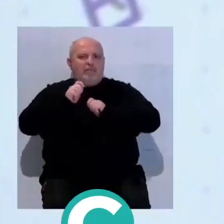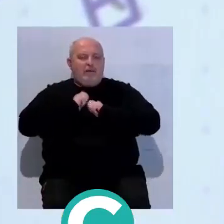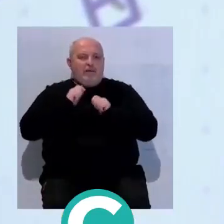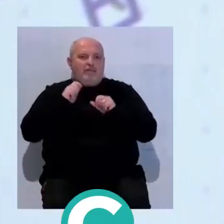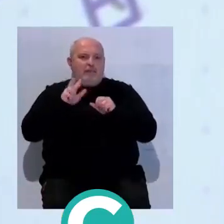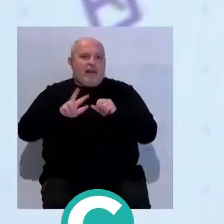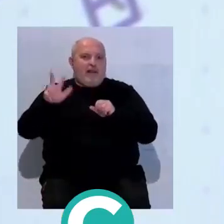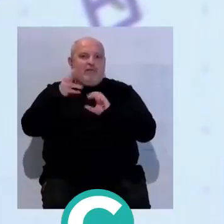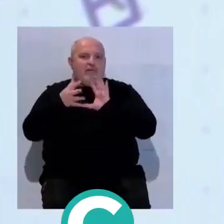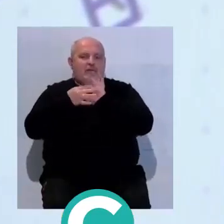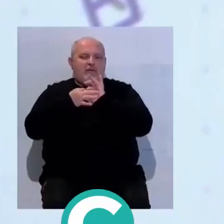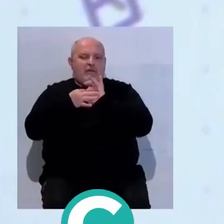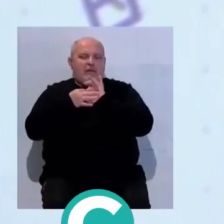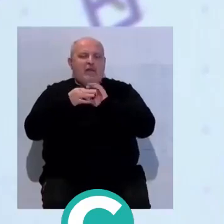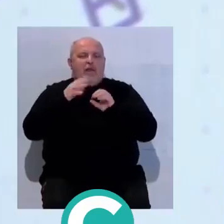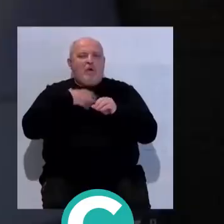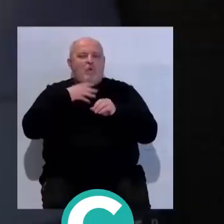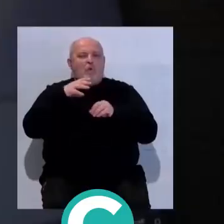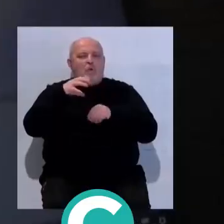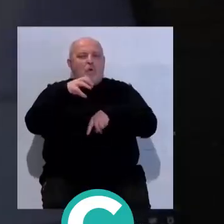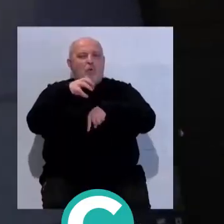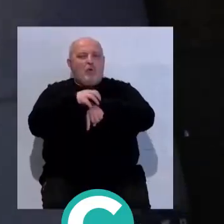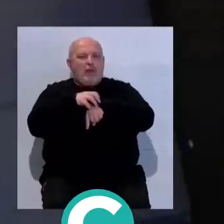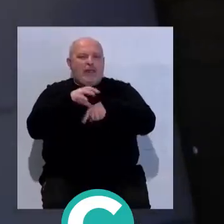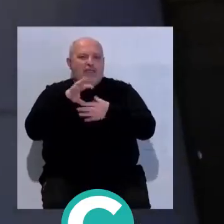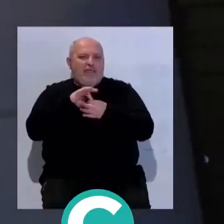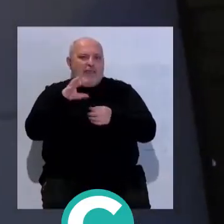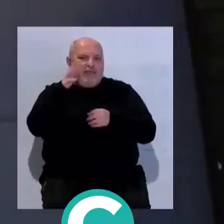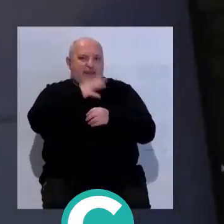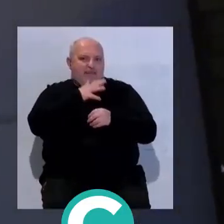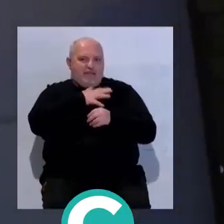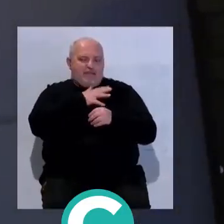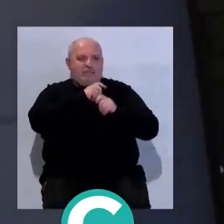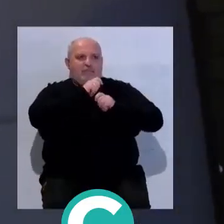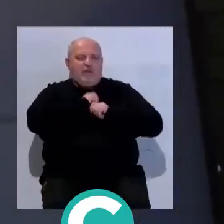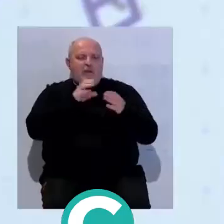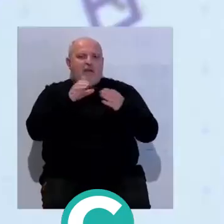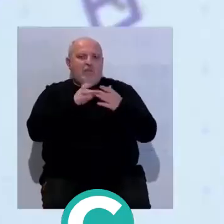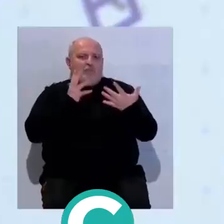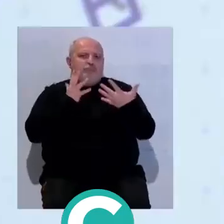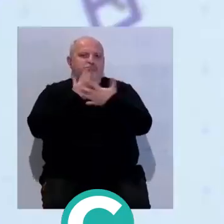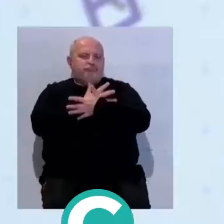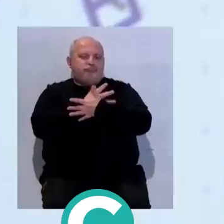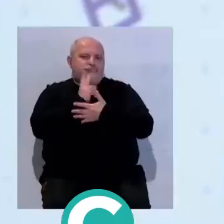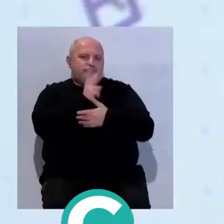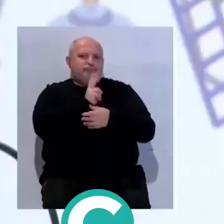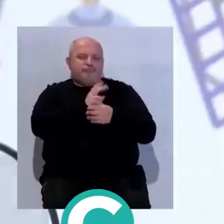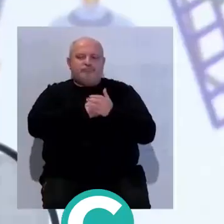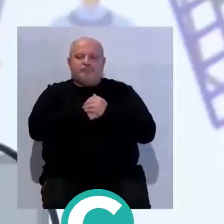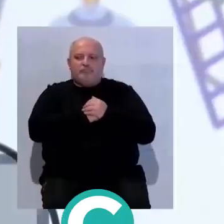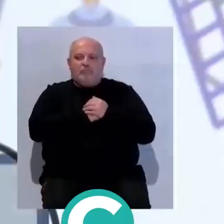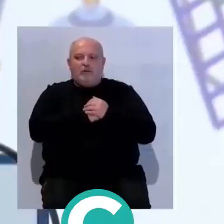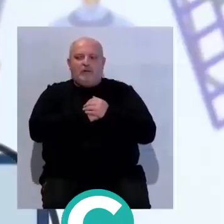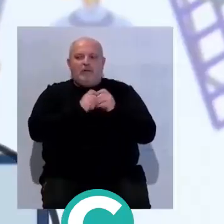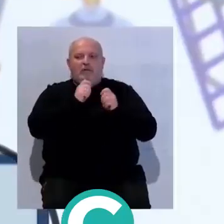translacional en la unidad de urología del Hospital de Jerez, introduciendo al equipo universitario en la actividad clínica. De